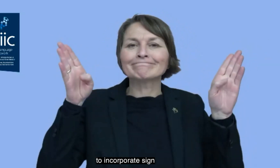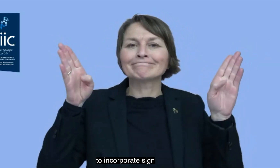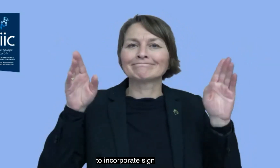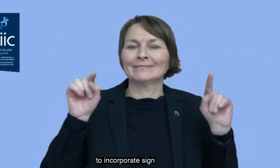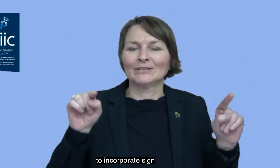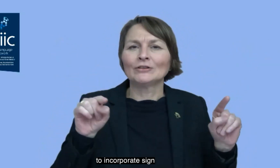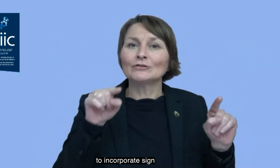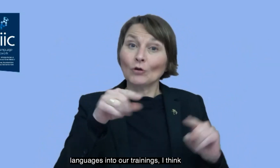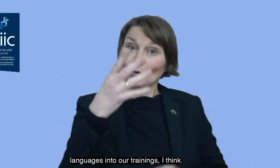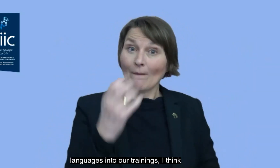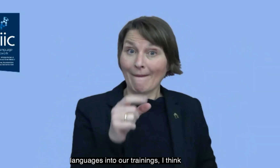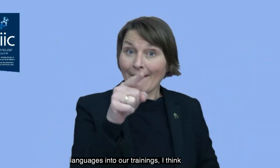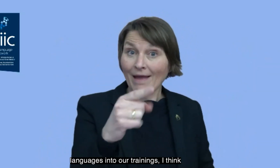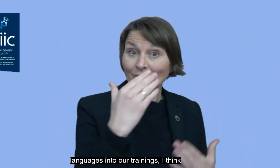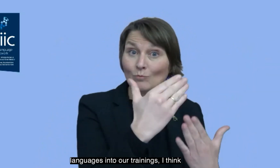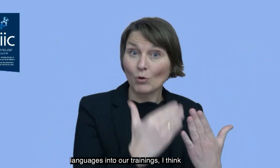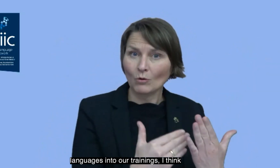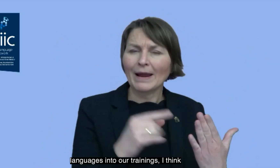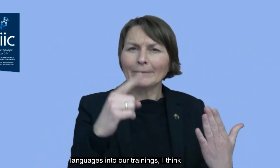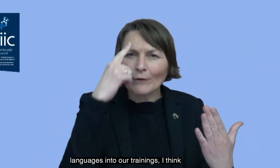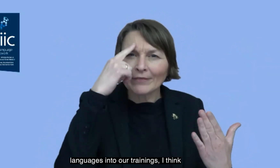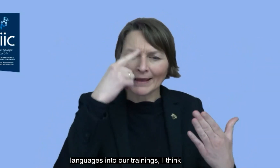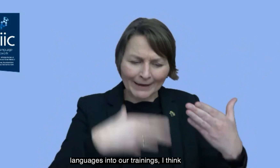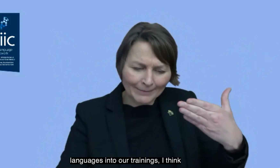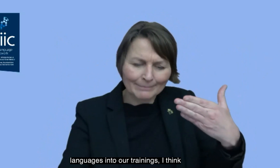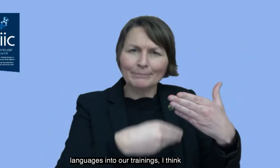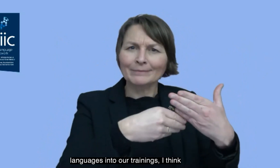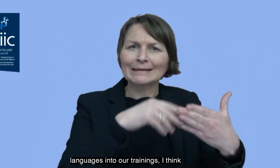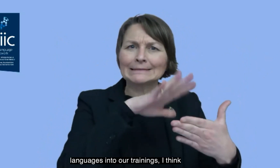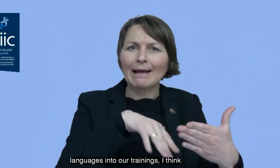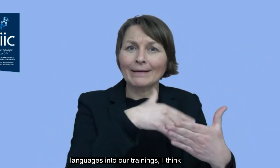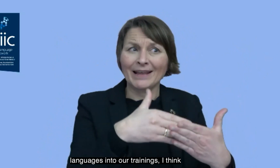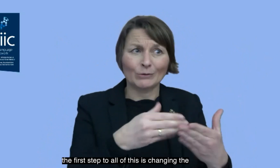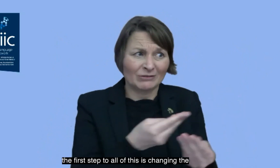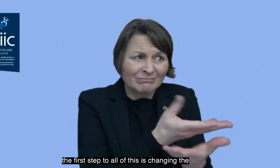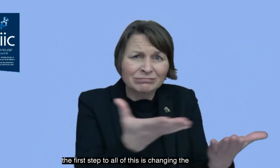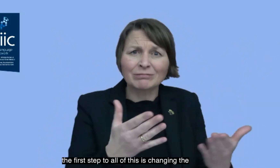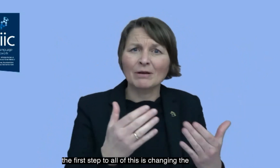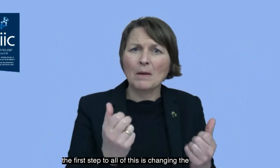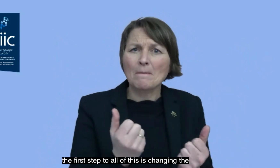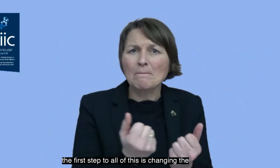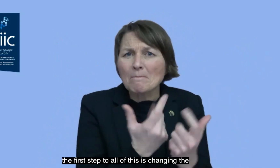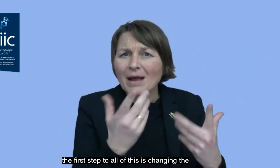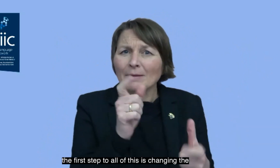nuestras opciones de formación? El primer paso es cambiar la mentalidad,